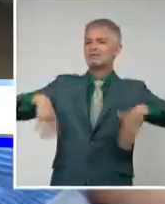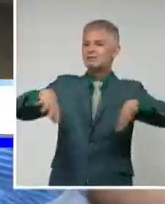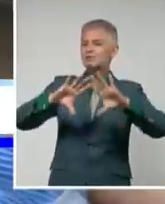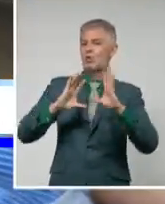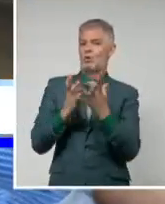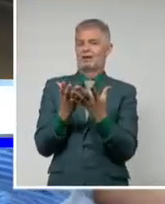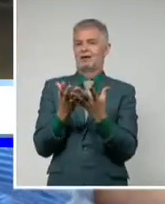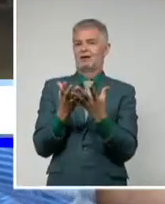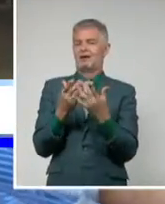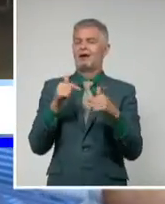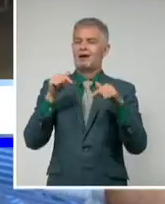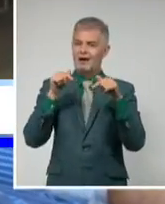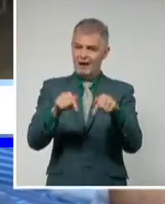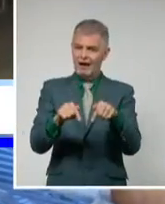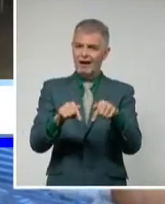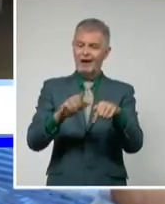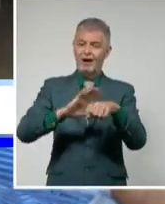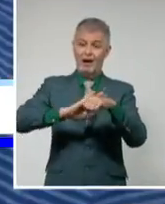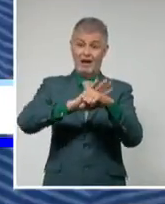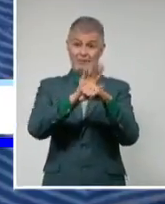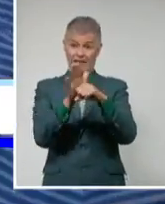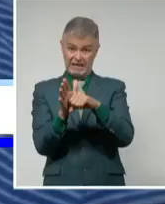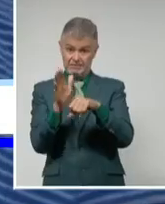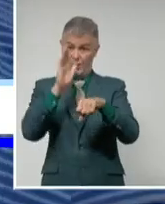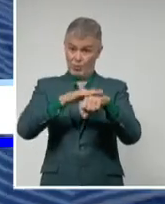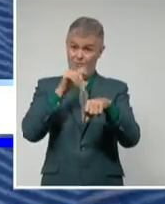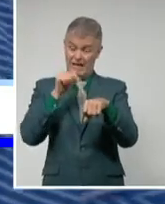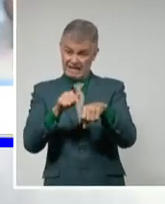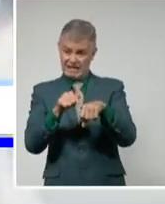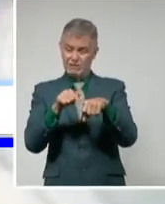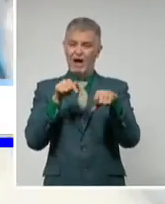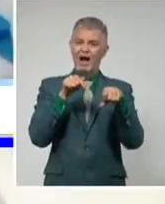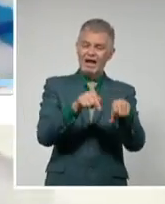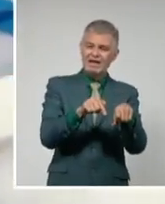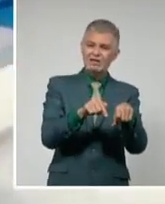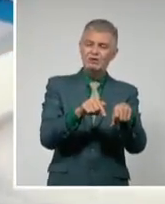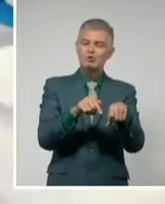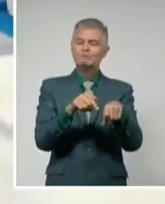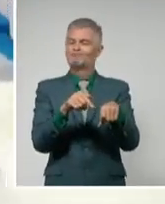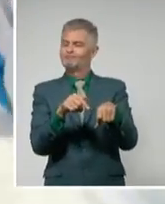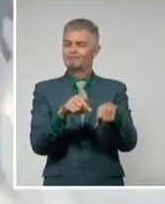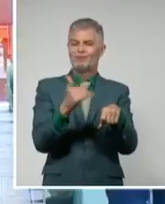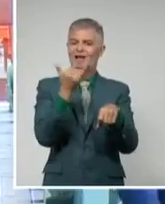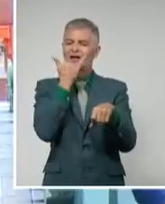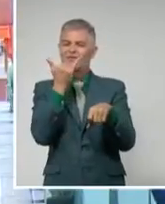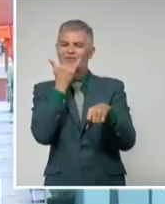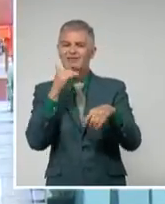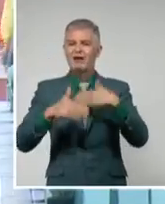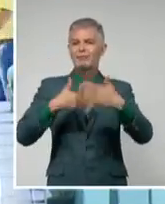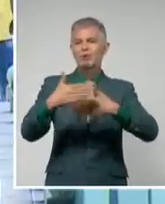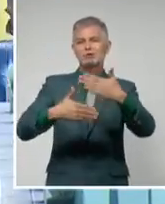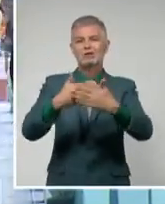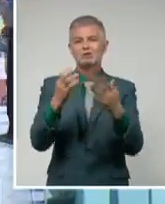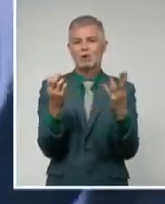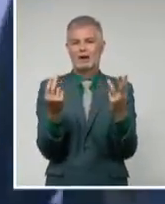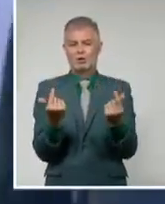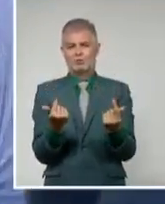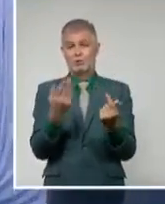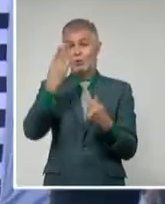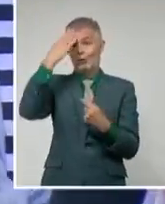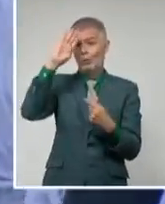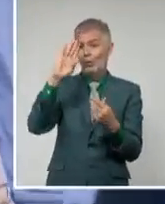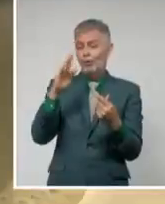isla. Una pandemia puso al mundo en pausa y ralentiza los más importantes procesos económicos. Cuba, acechada por la